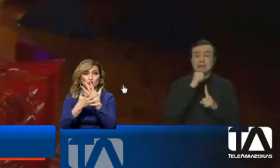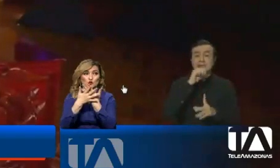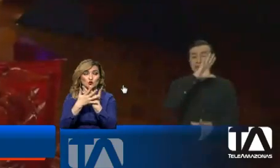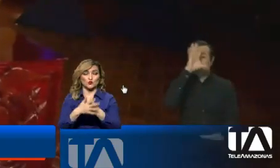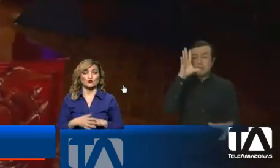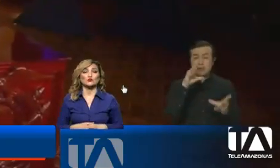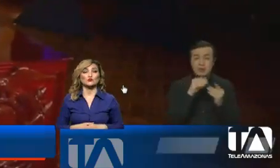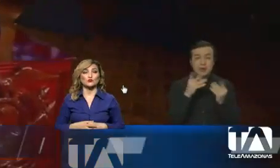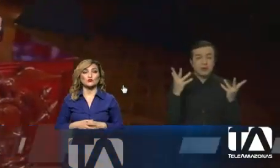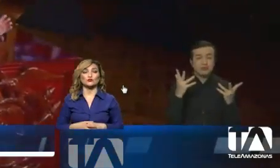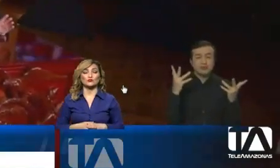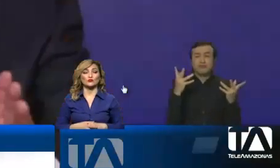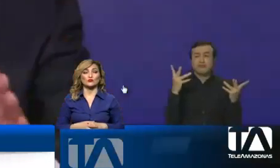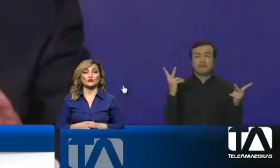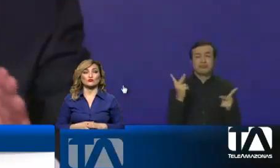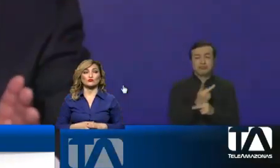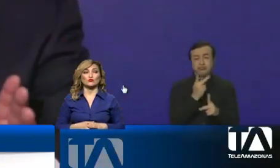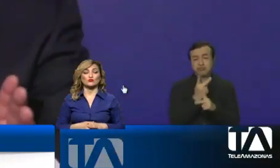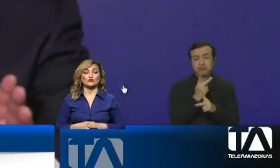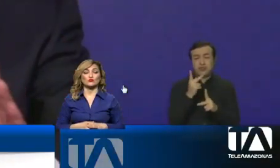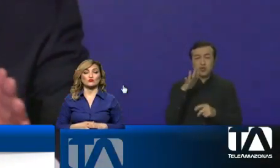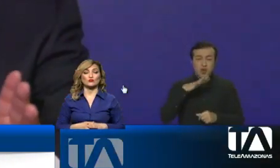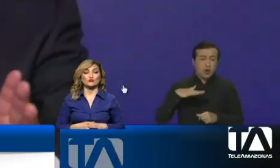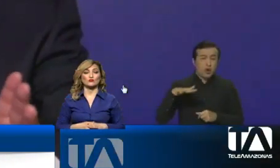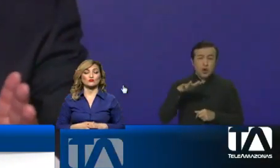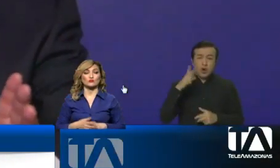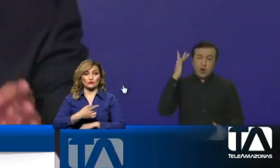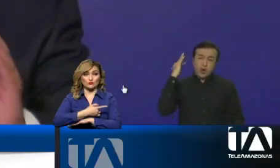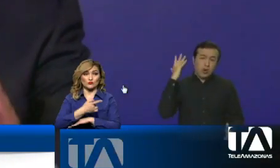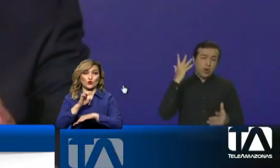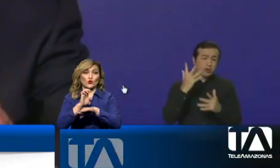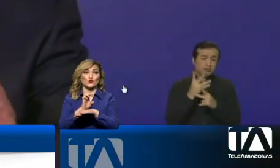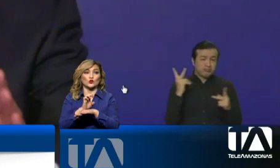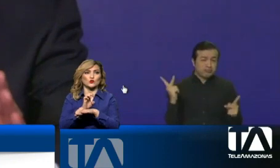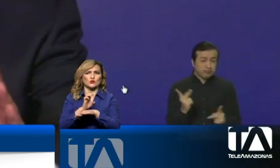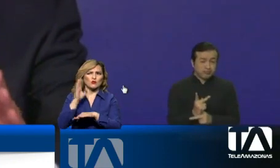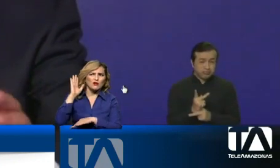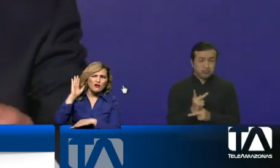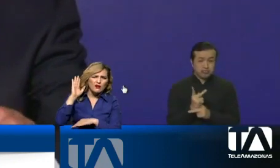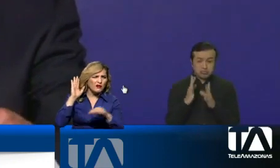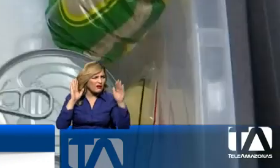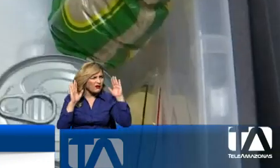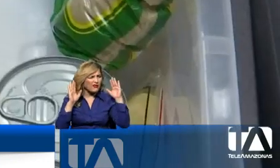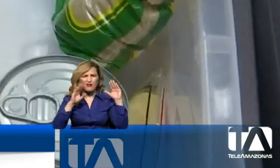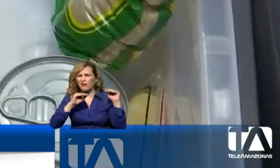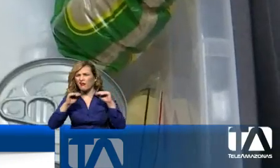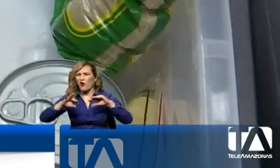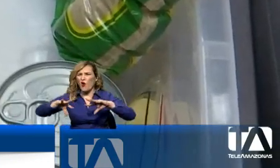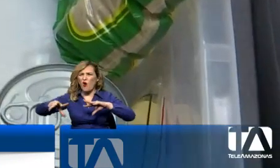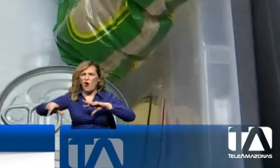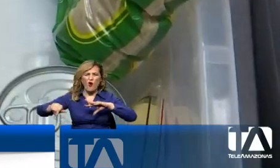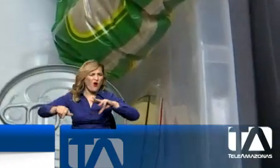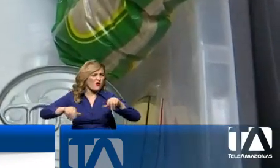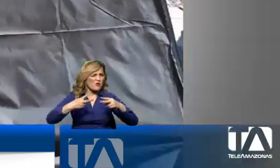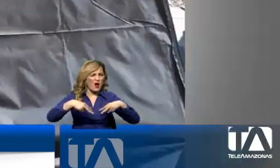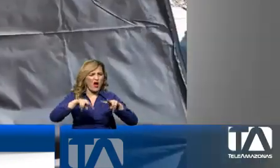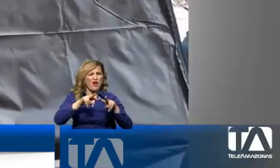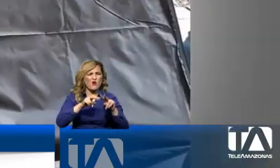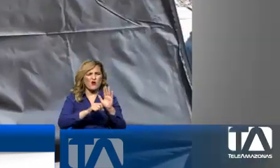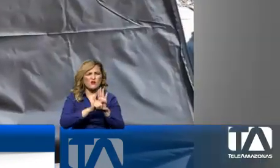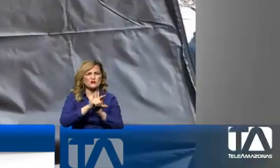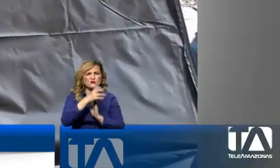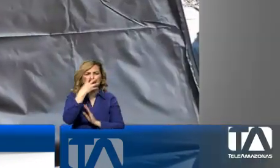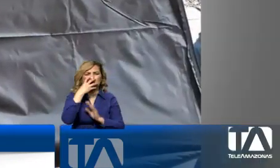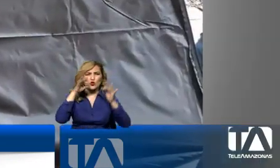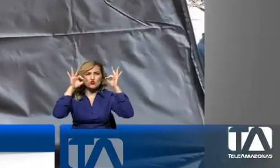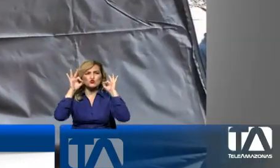todas las guerras y desastres. El anuncio llegó en los días en los que los ecuatorianos escuchábamos de sobreprecio en mascarillas, en kits de alimentos, y como